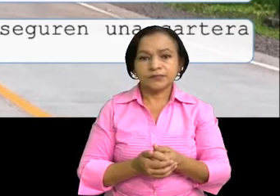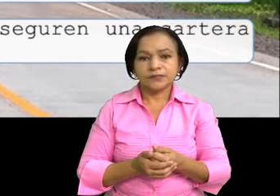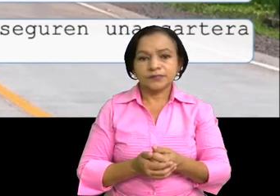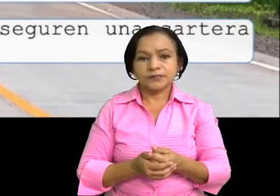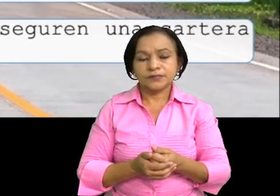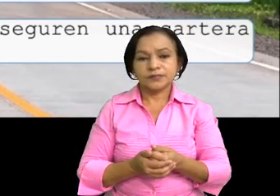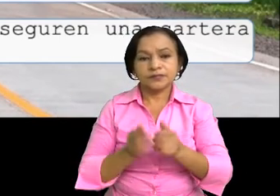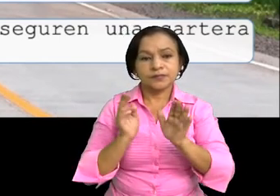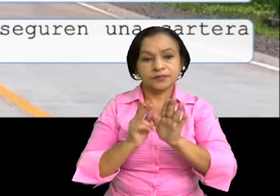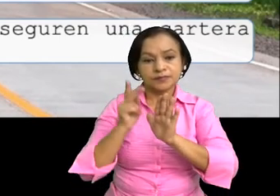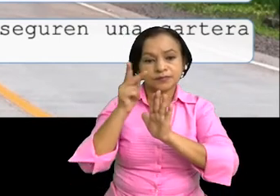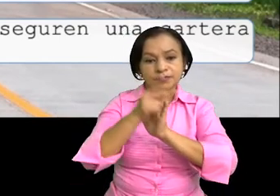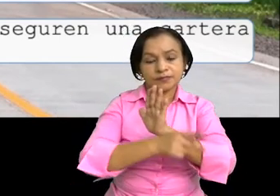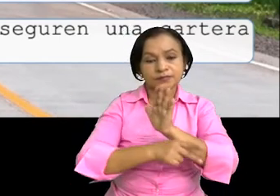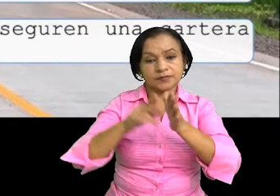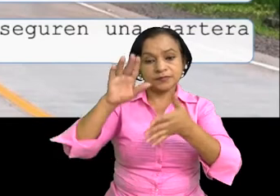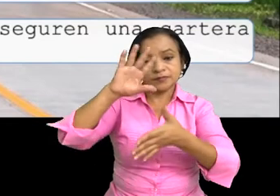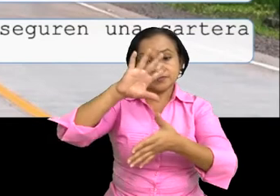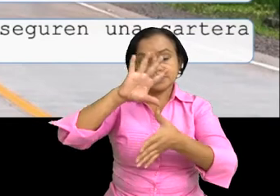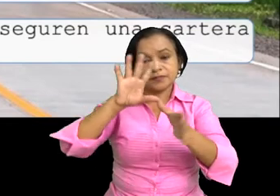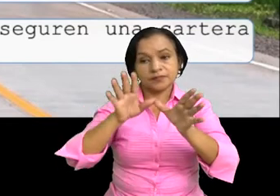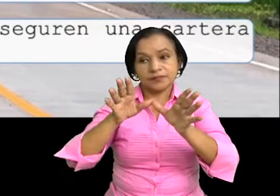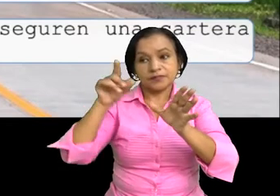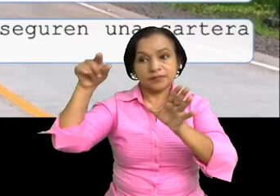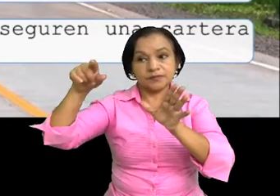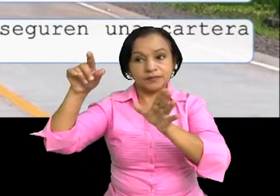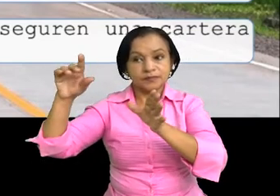a los países del Caribe, propiamente dicho,